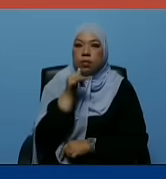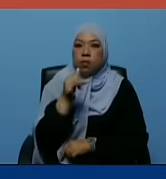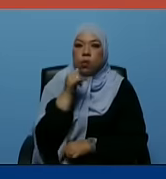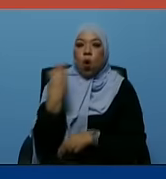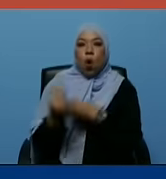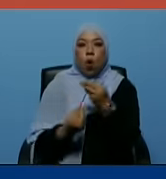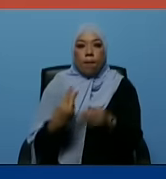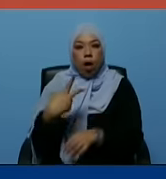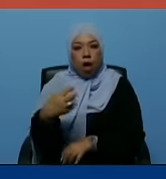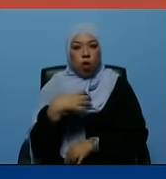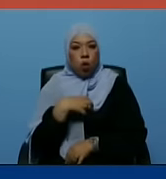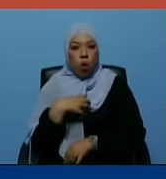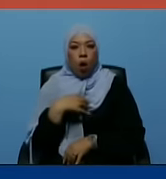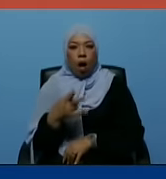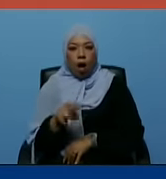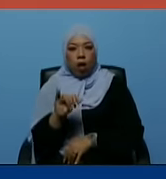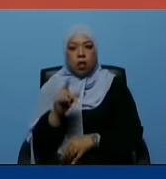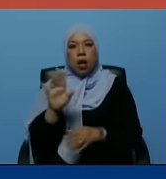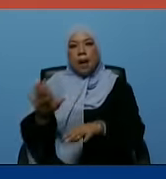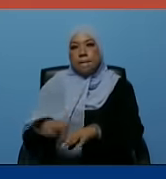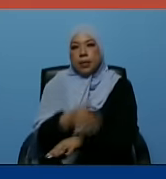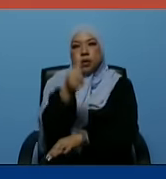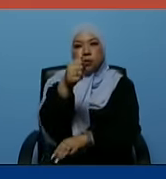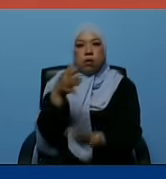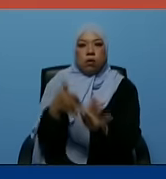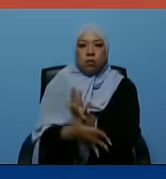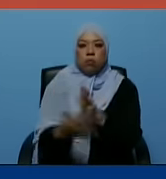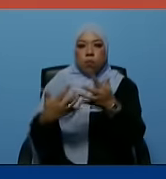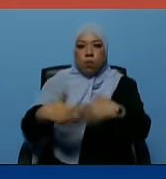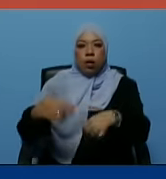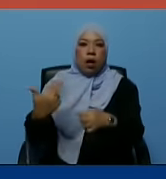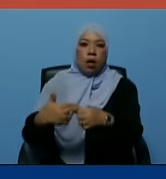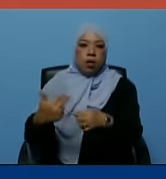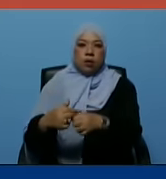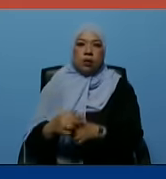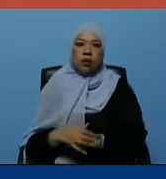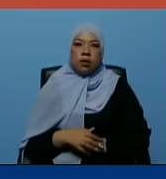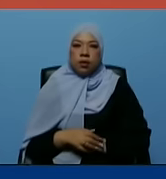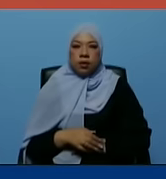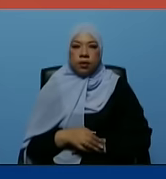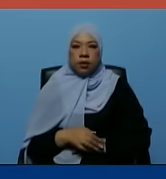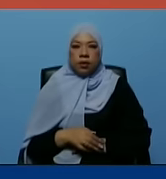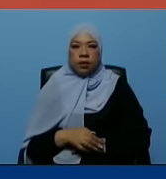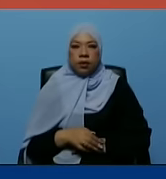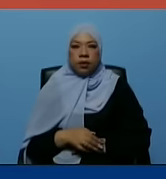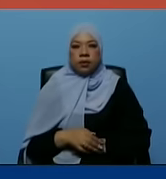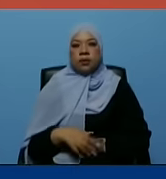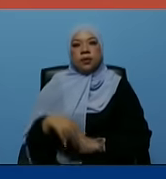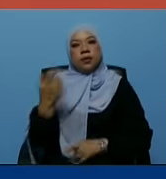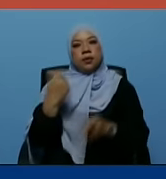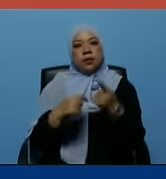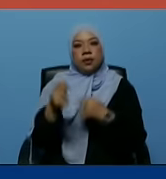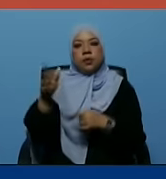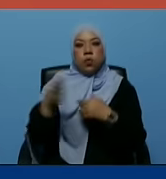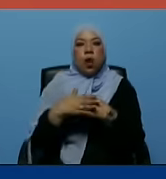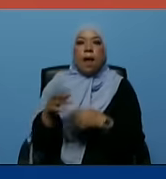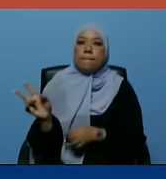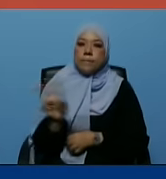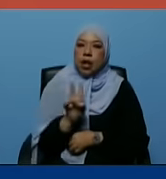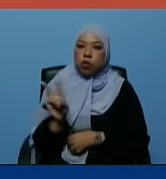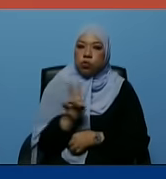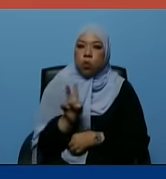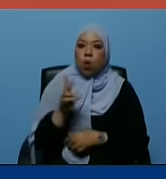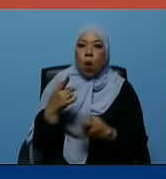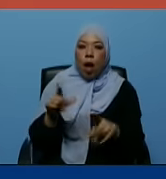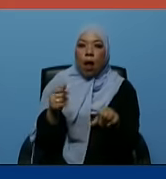que no? Si tenemos la principal reserva petrolera del mundo. Si quieren darle un zarpazo a Venezuela